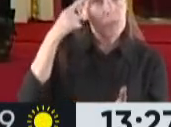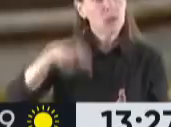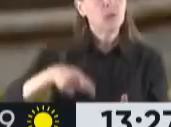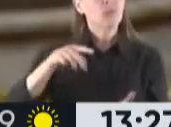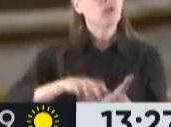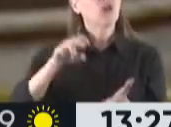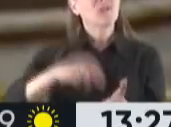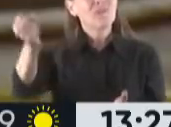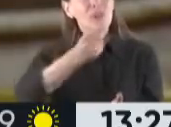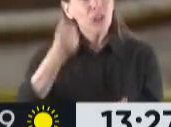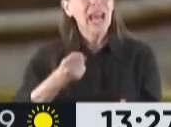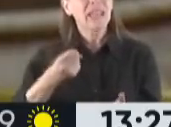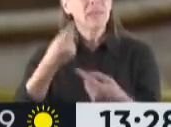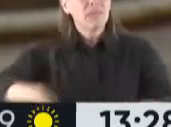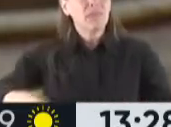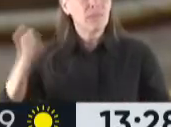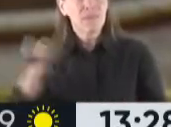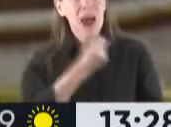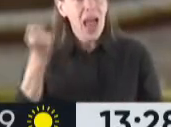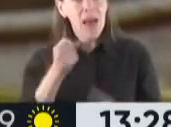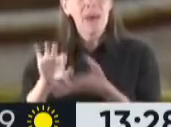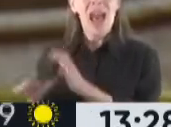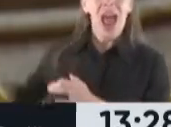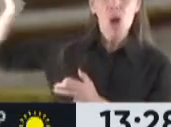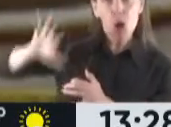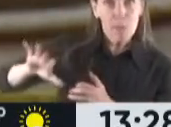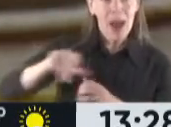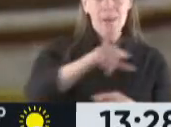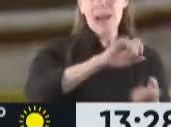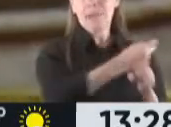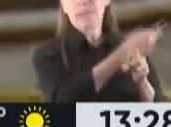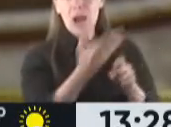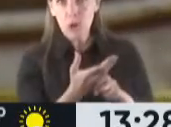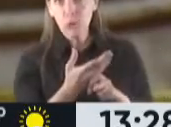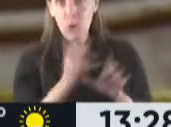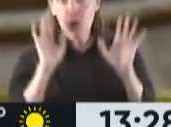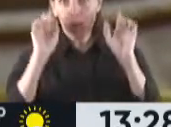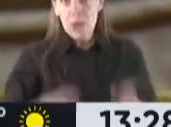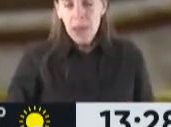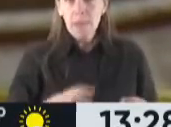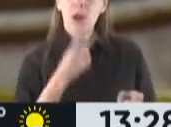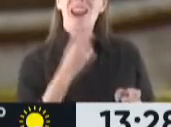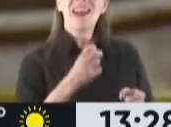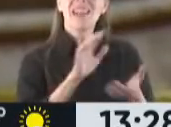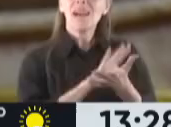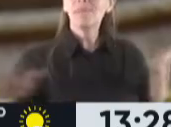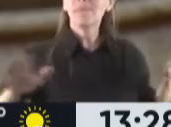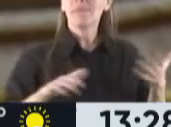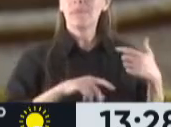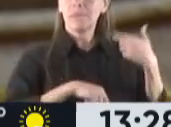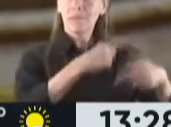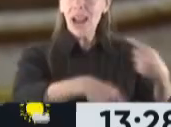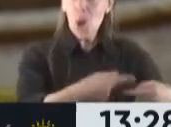ambos, porque esto acelerará su transición hacia la energía limpia, creará puestos de trabajo en Argentina y,